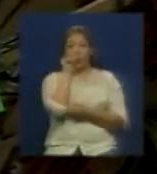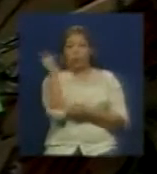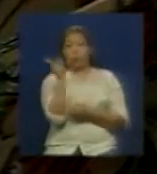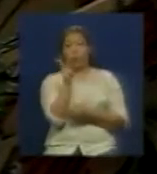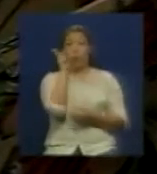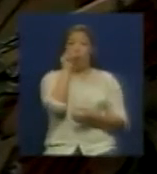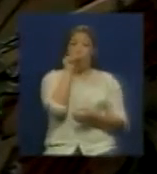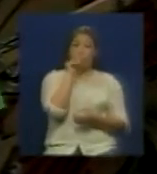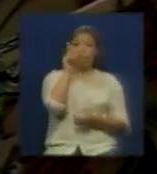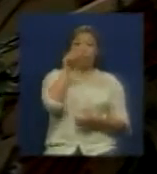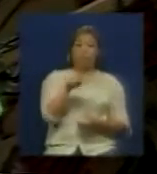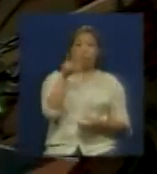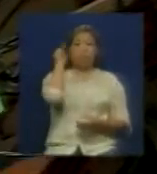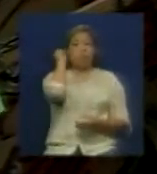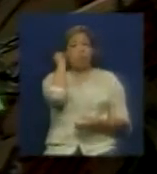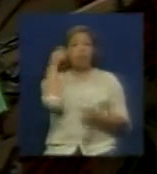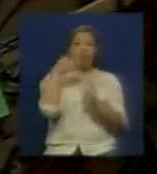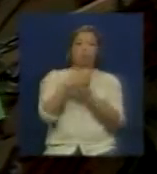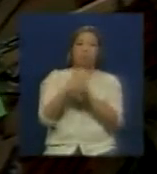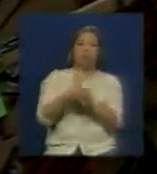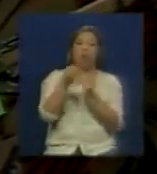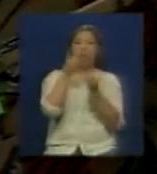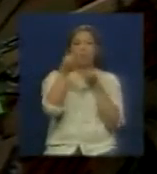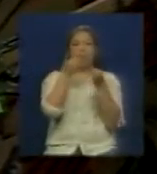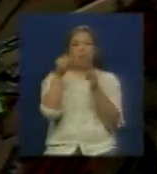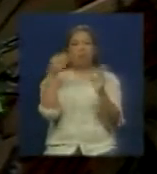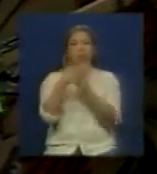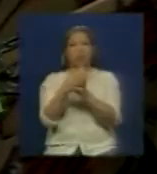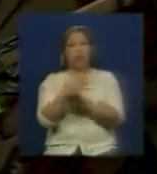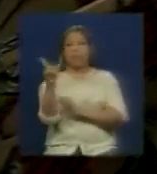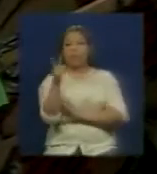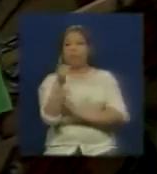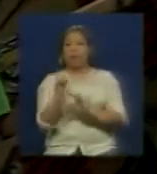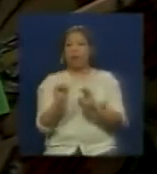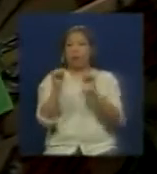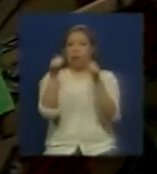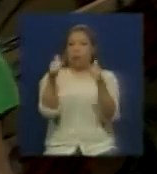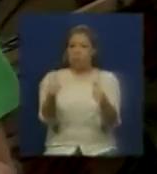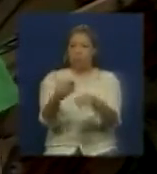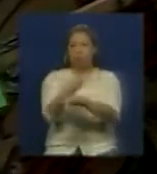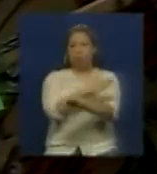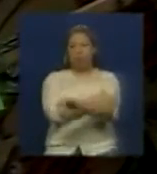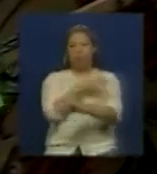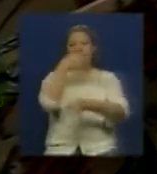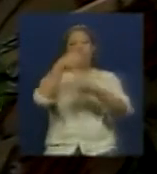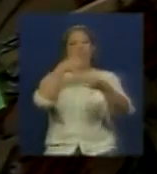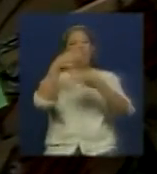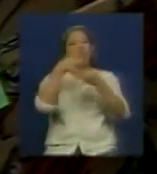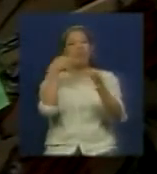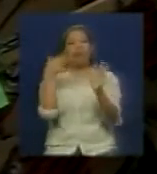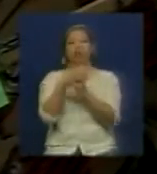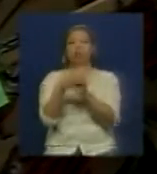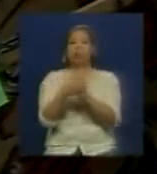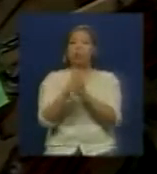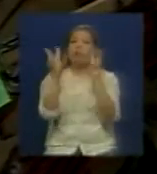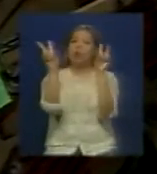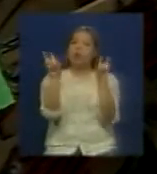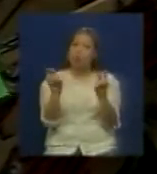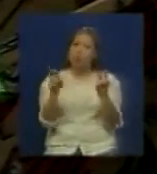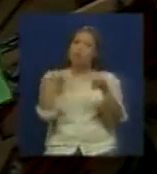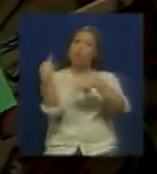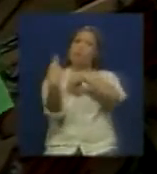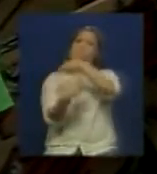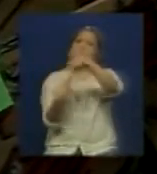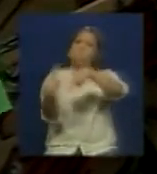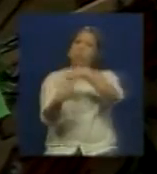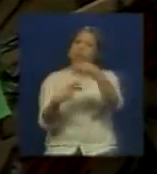Rodríguez, que nos van a hablar un poco acerca de lo que hoy estábamos en el primer segmento del programa. ¿Qué pasó con el interés enero y qué vamos a avanzar? Se abre una nueva etapa de la revolución bolivariana